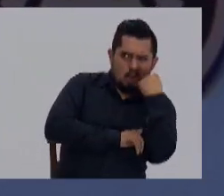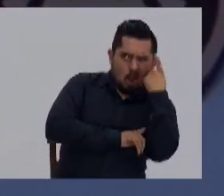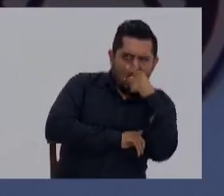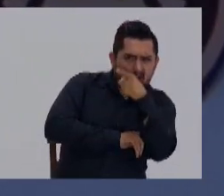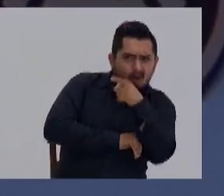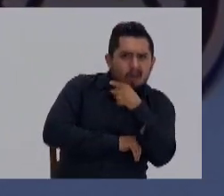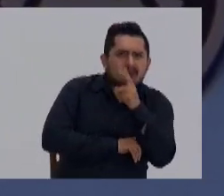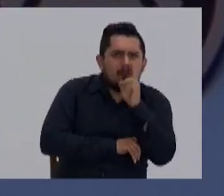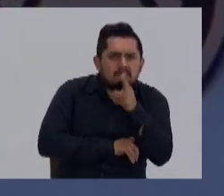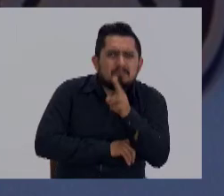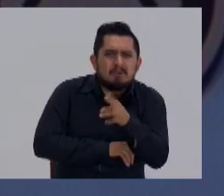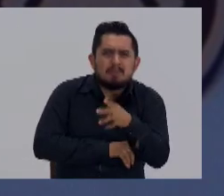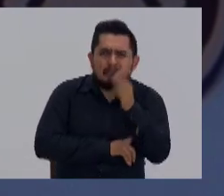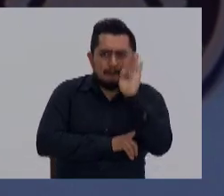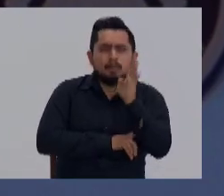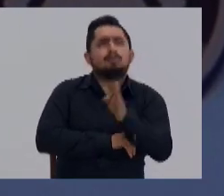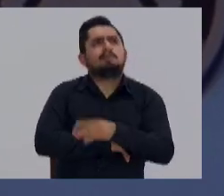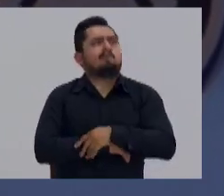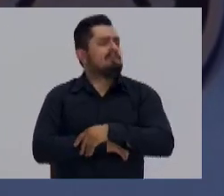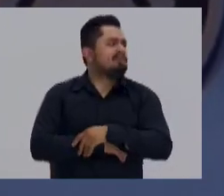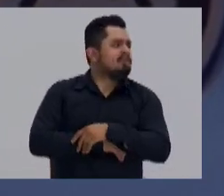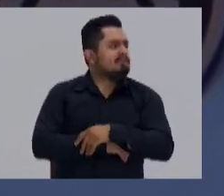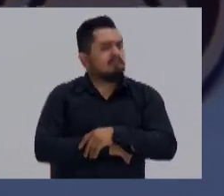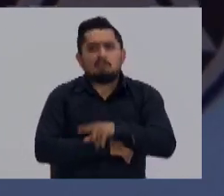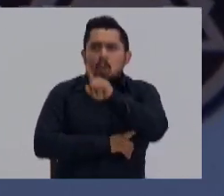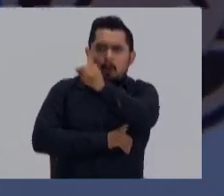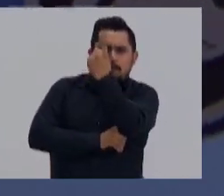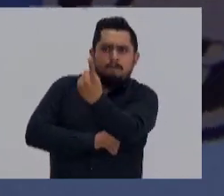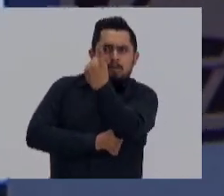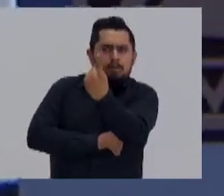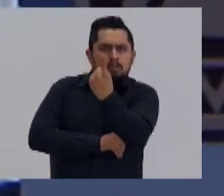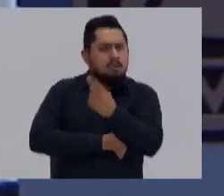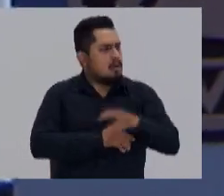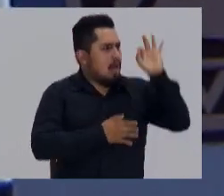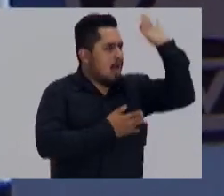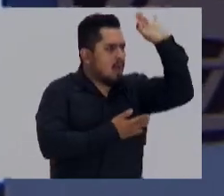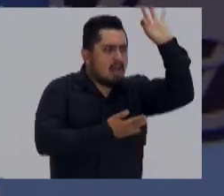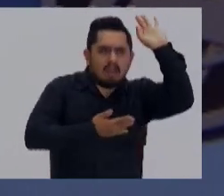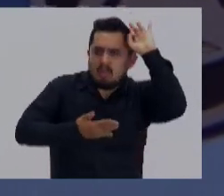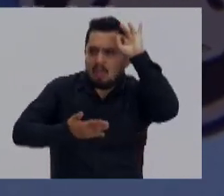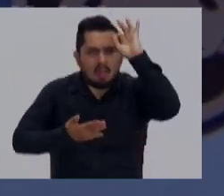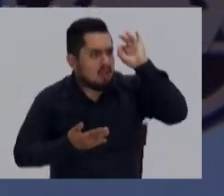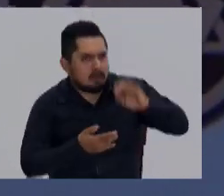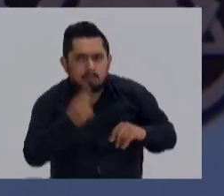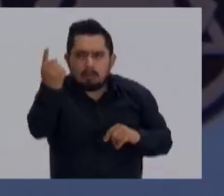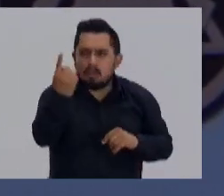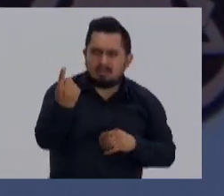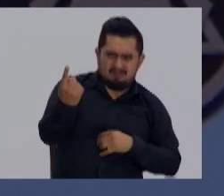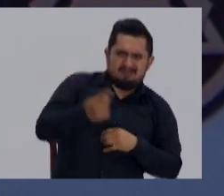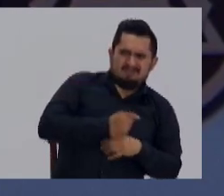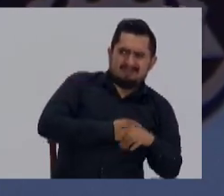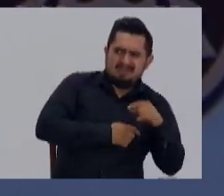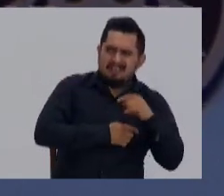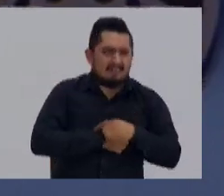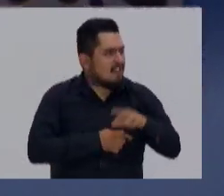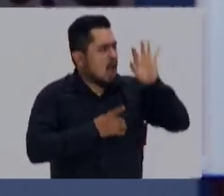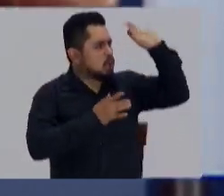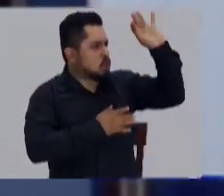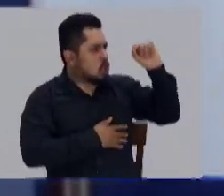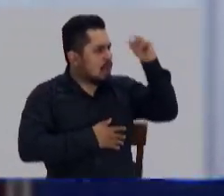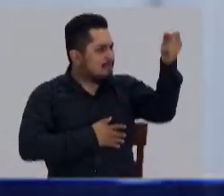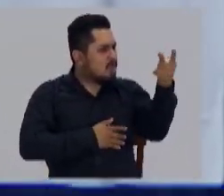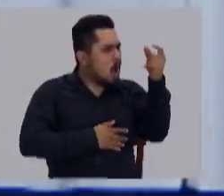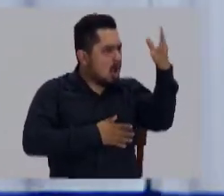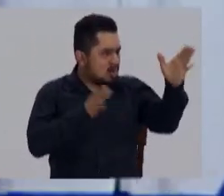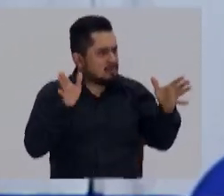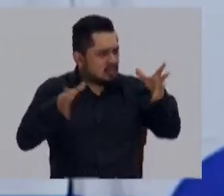¿No le ha pasado a usted cuando va en un bus? Uno se sube y uno comienza, vea: hermanos, Cristo viene pronto,